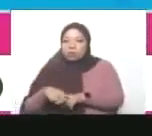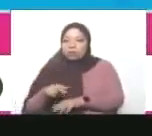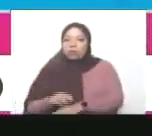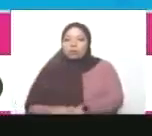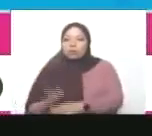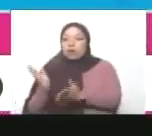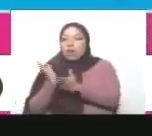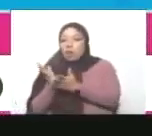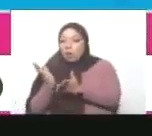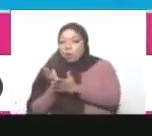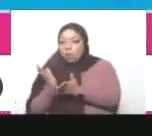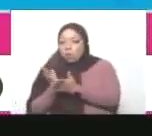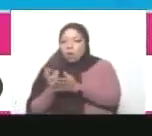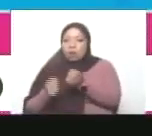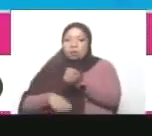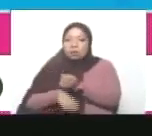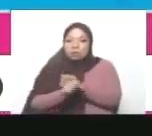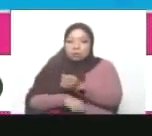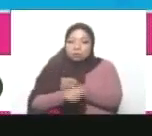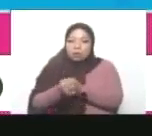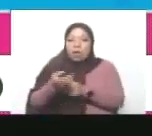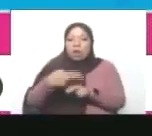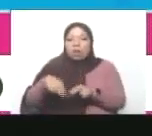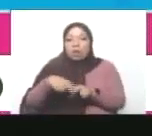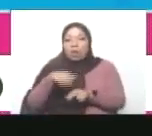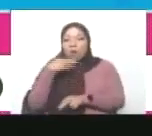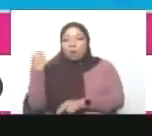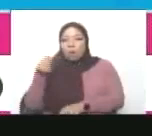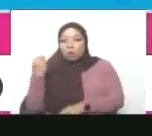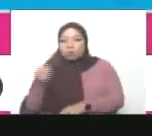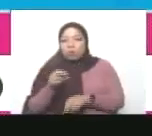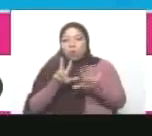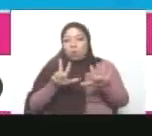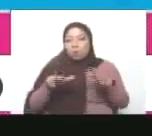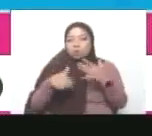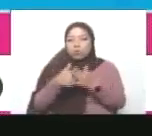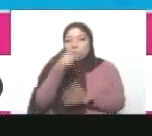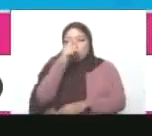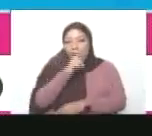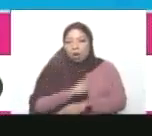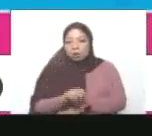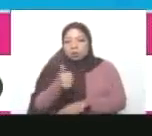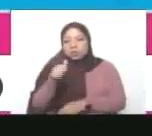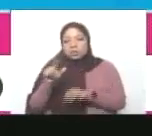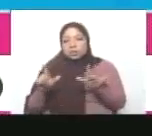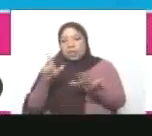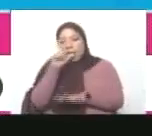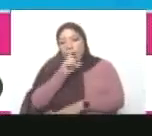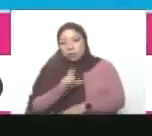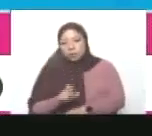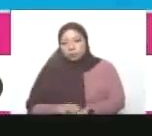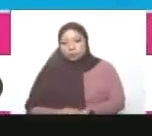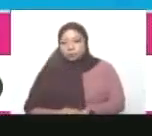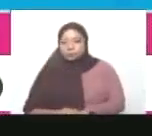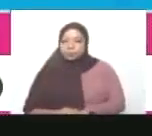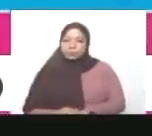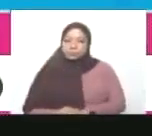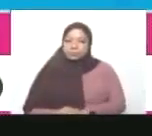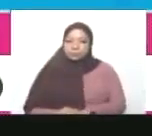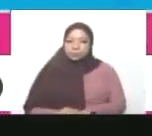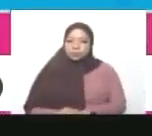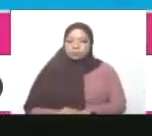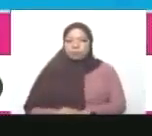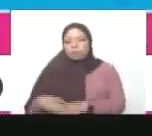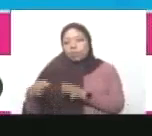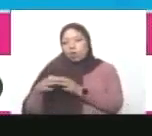una escuela de fútbol y todo en diferentes categorías, desde los 8 años hasta los casi 16, y la selección de adultos, por